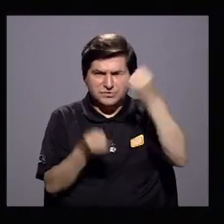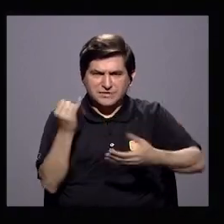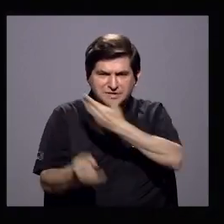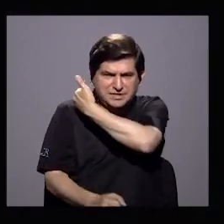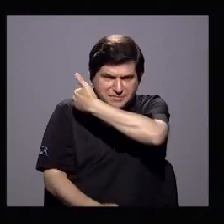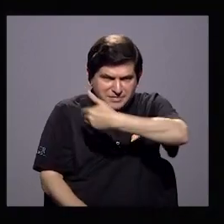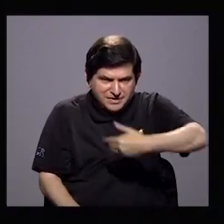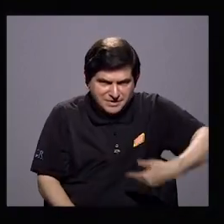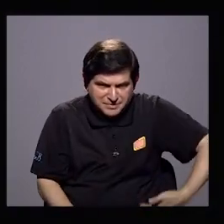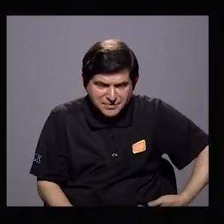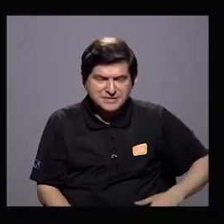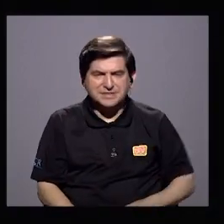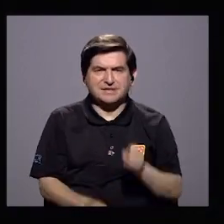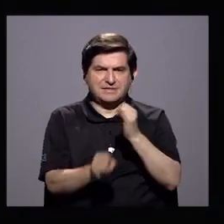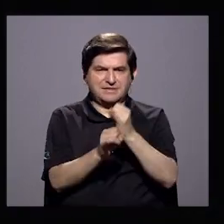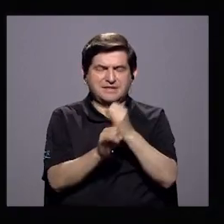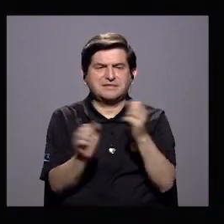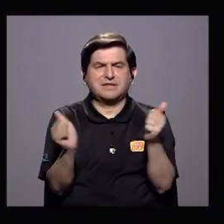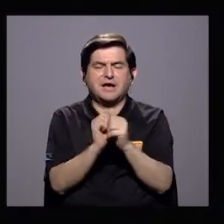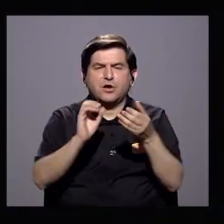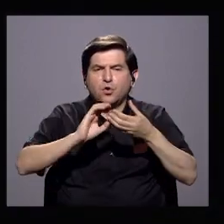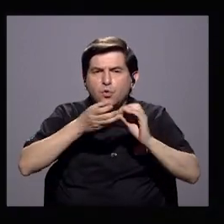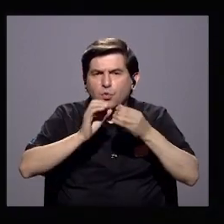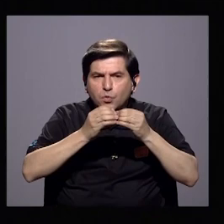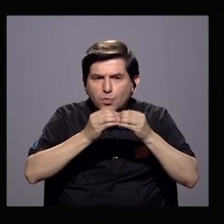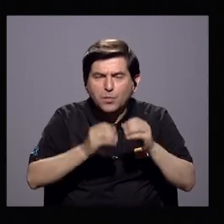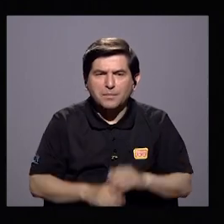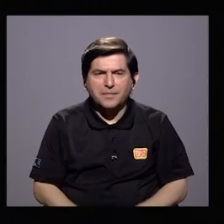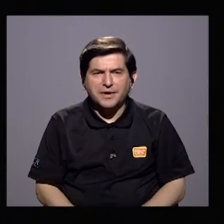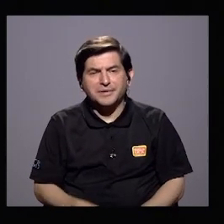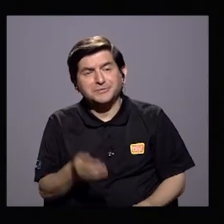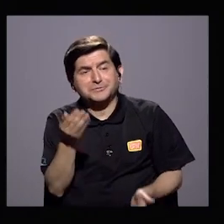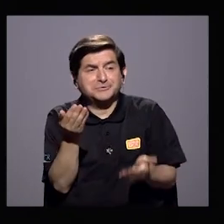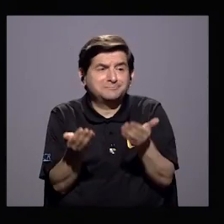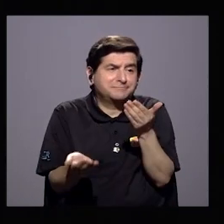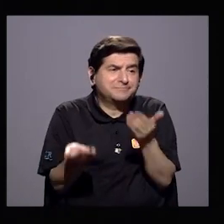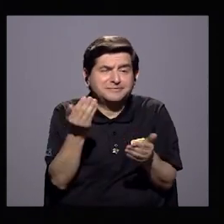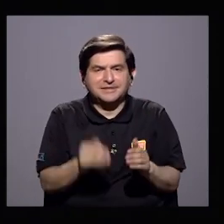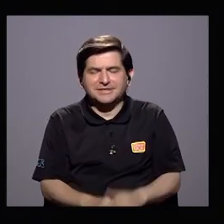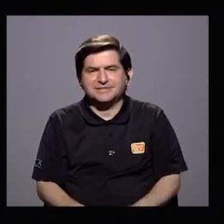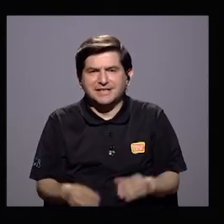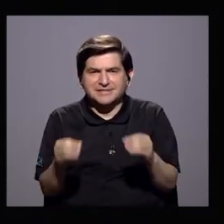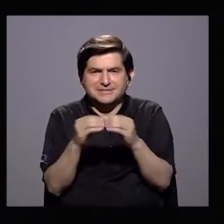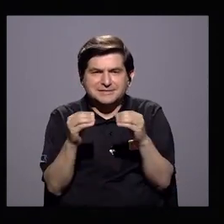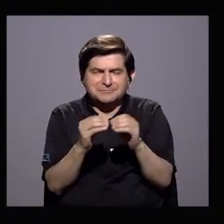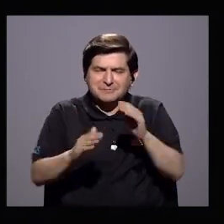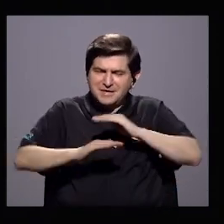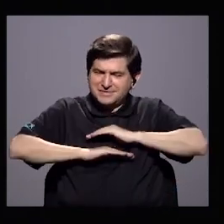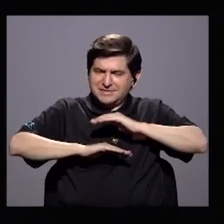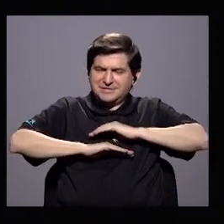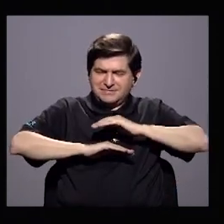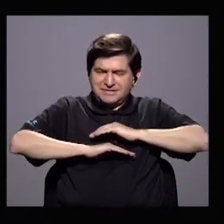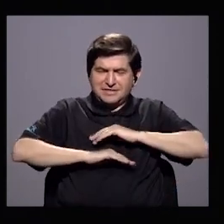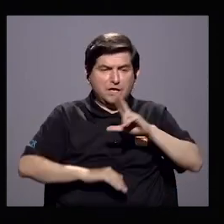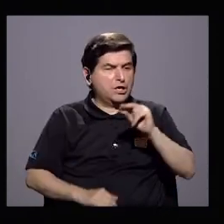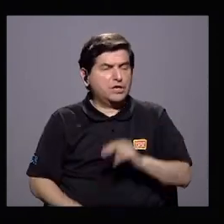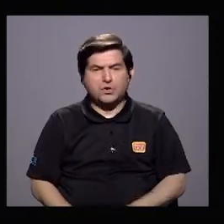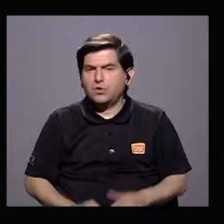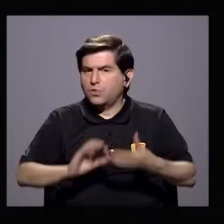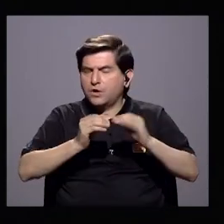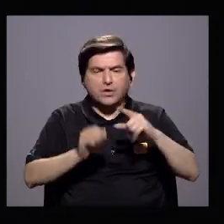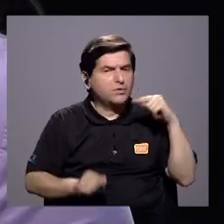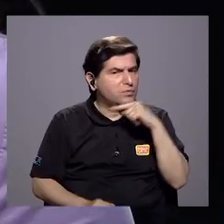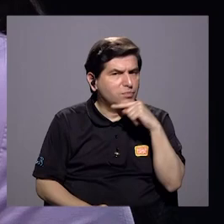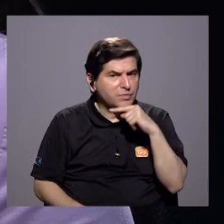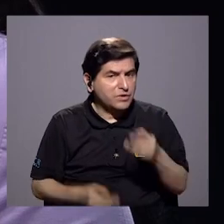la presidencia ejecutiva con números un poquito de color más satisfactorio que los rojos que le entregaron